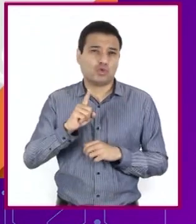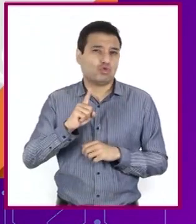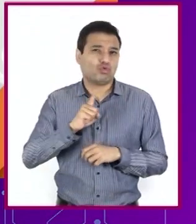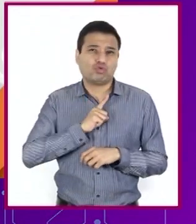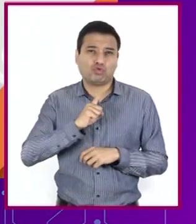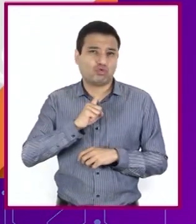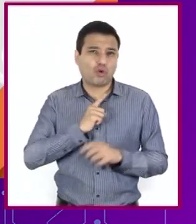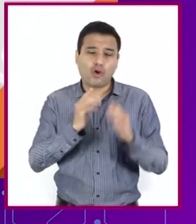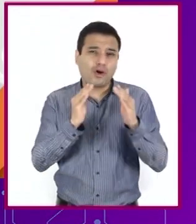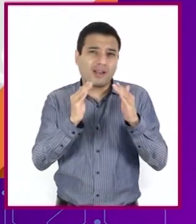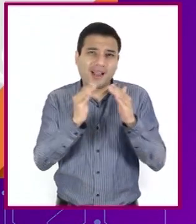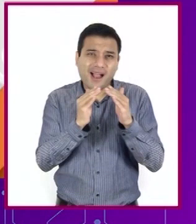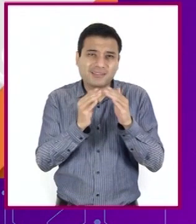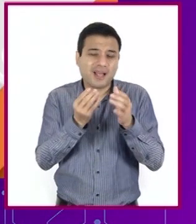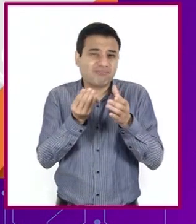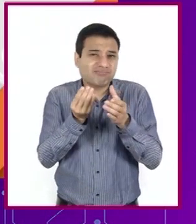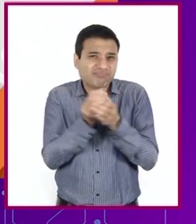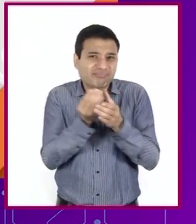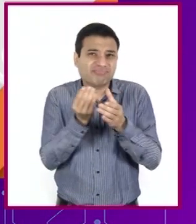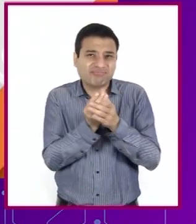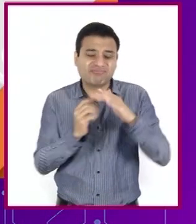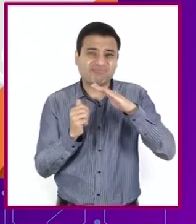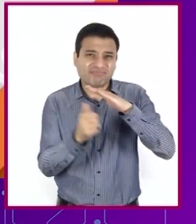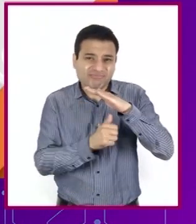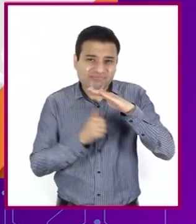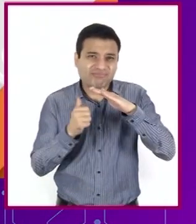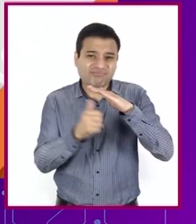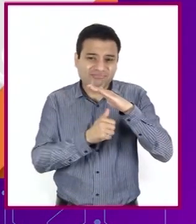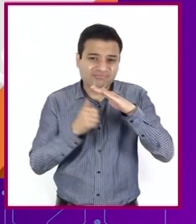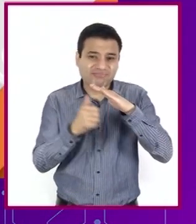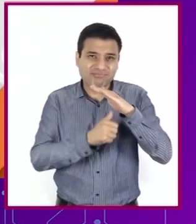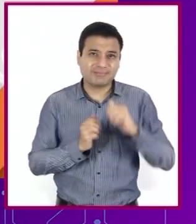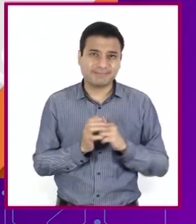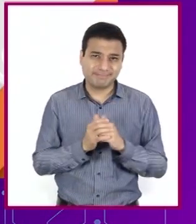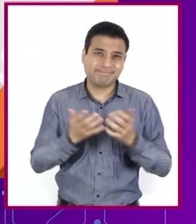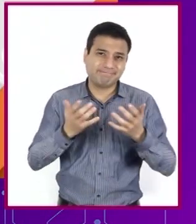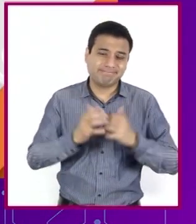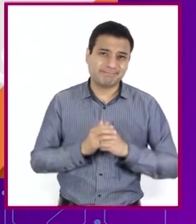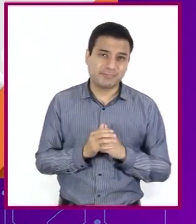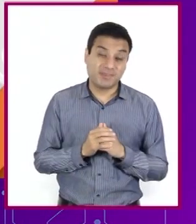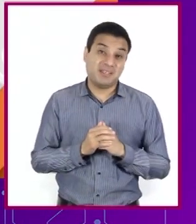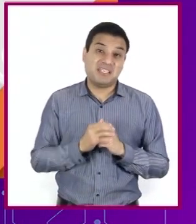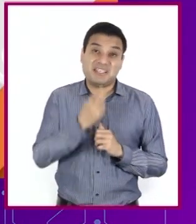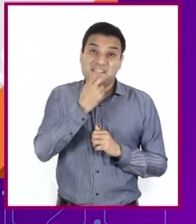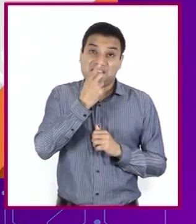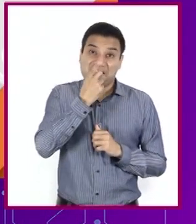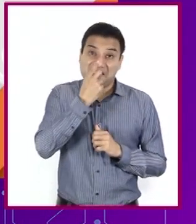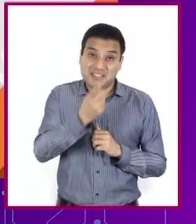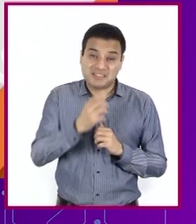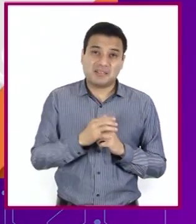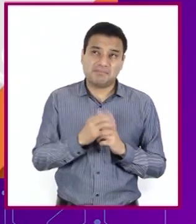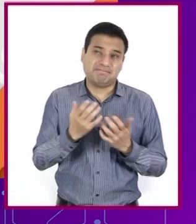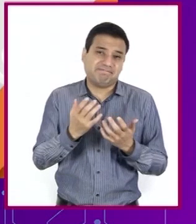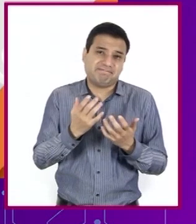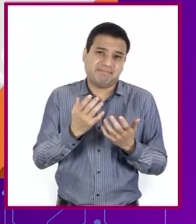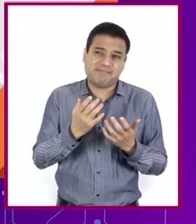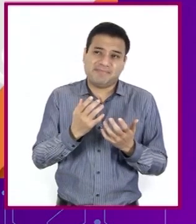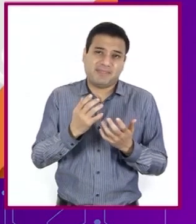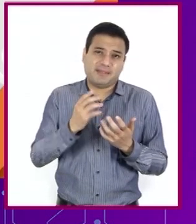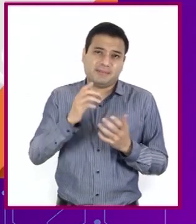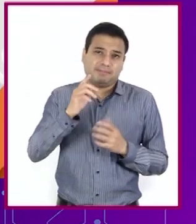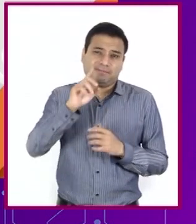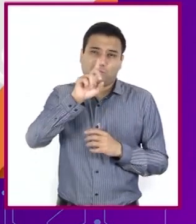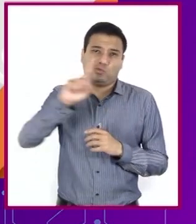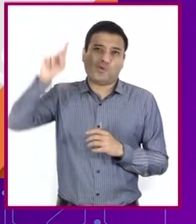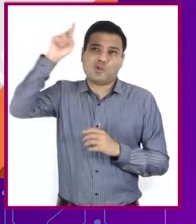privada y personal, única, así se argumentaba, para la que la naturaleza las había capacitado.